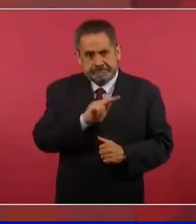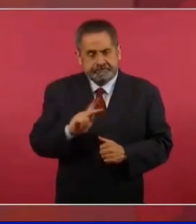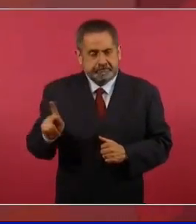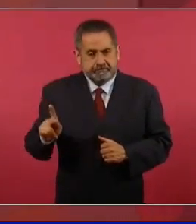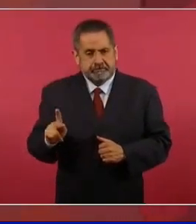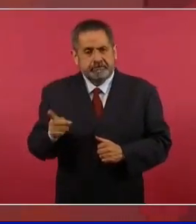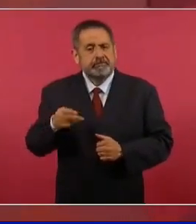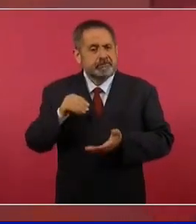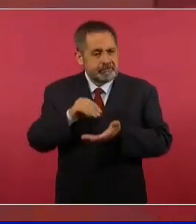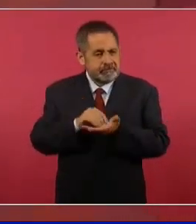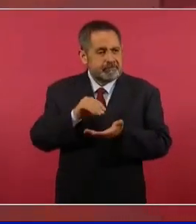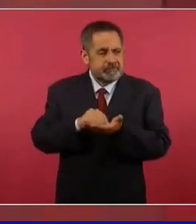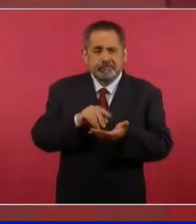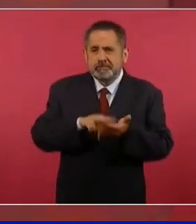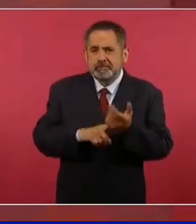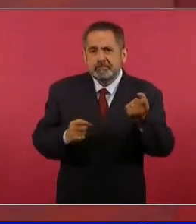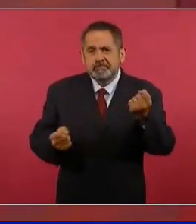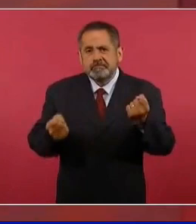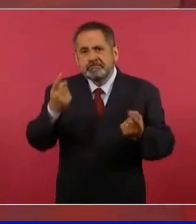pero todavía quedan